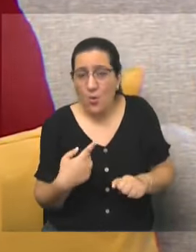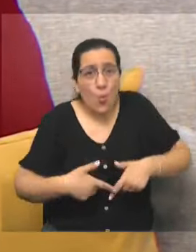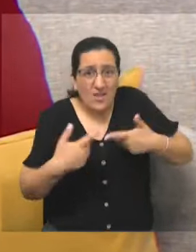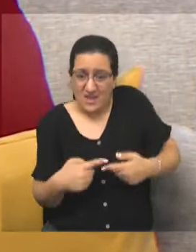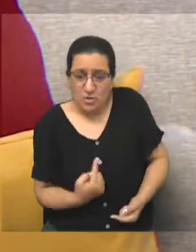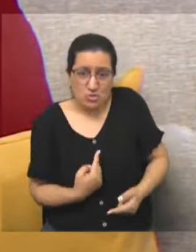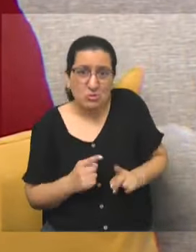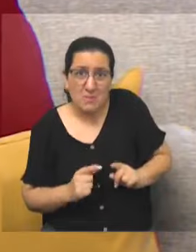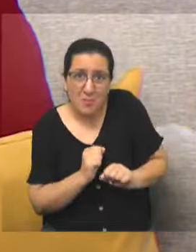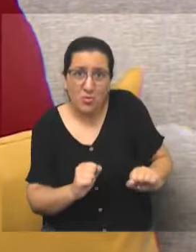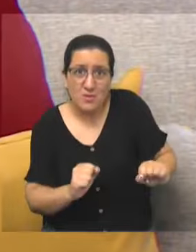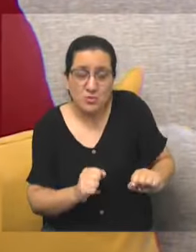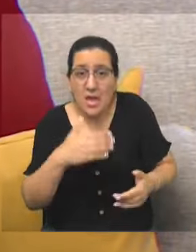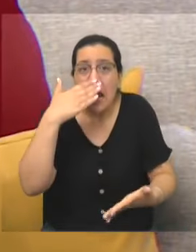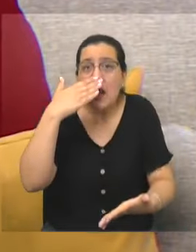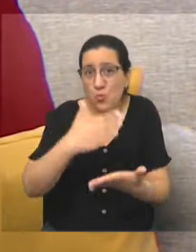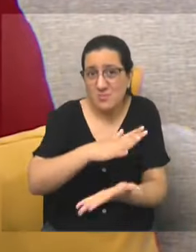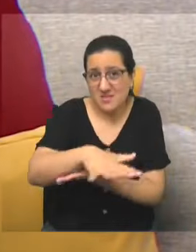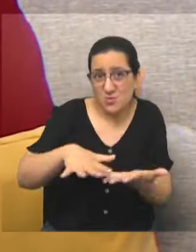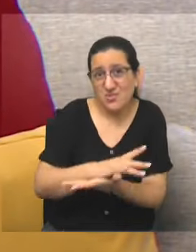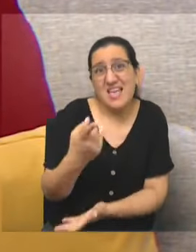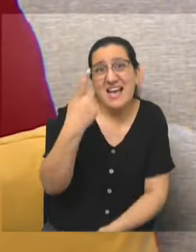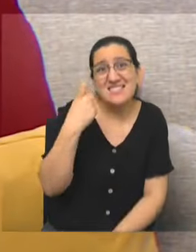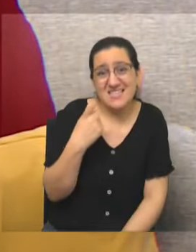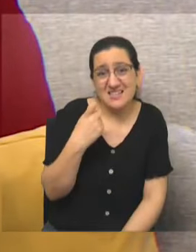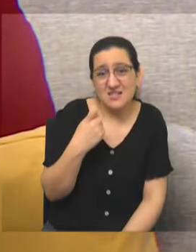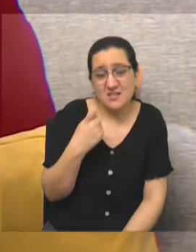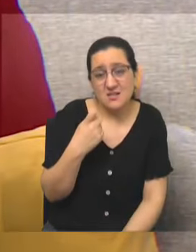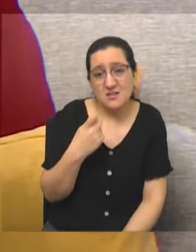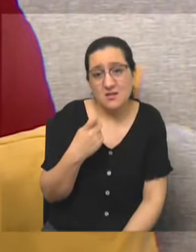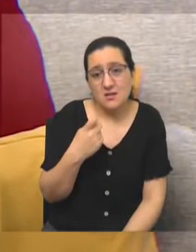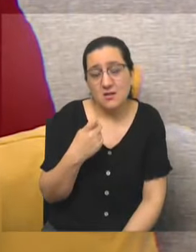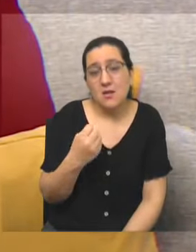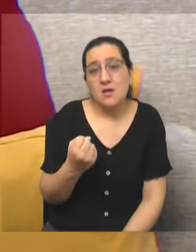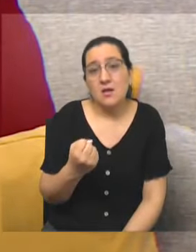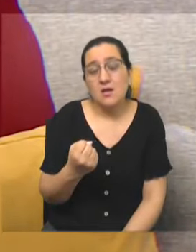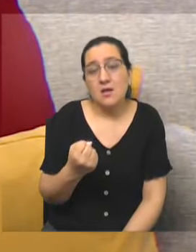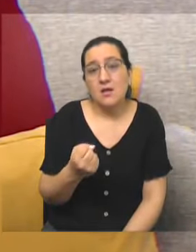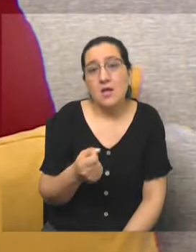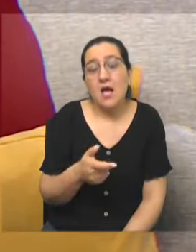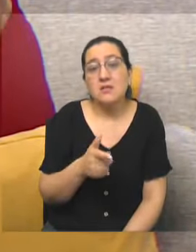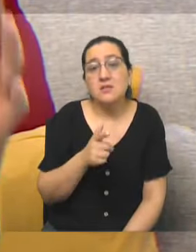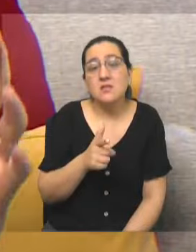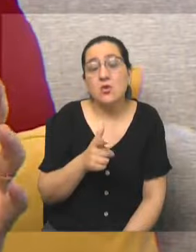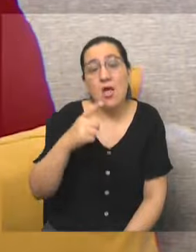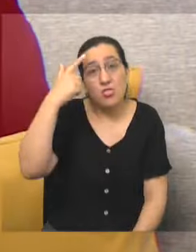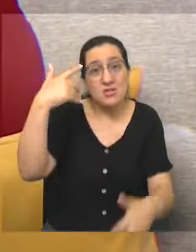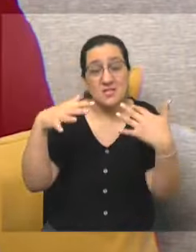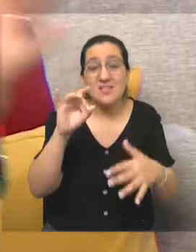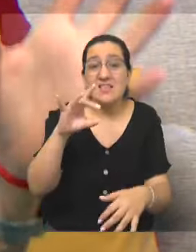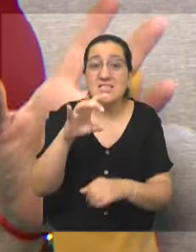nosotros. El último de los hechos, el hecho de ayer, asesinaron a una adolescente de 15 años y lo primero que surge